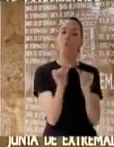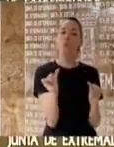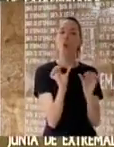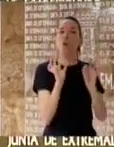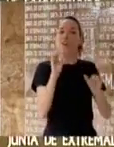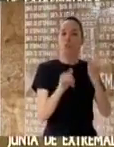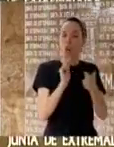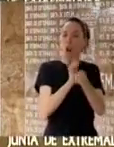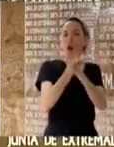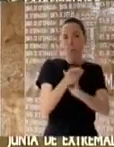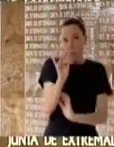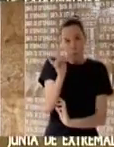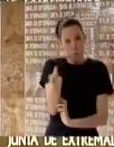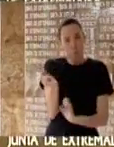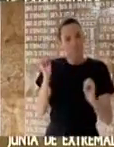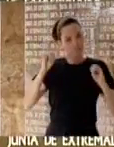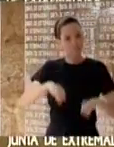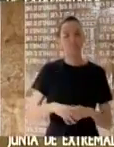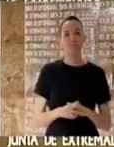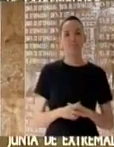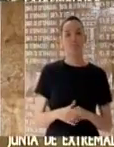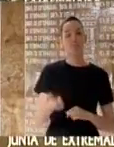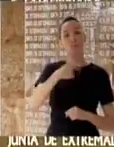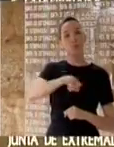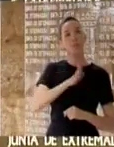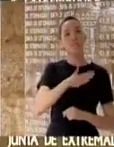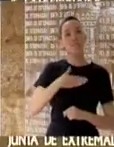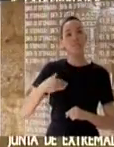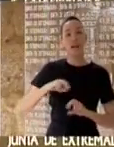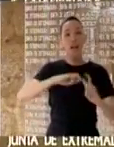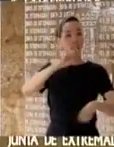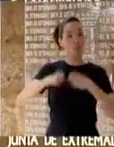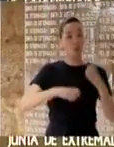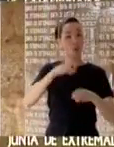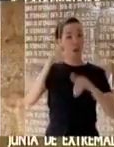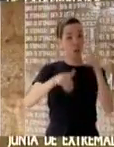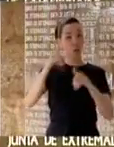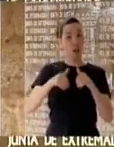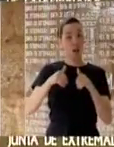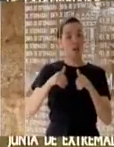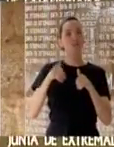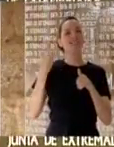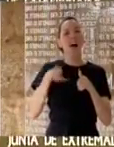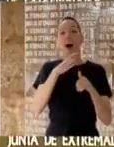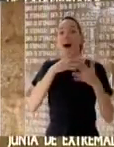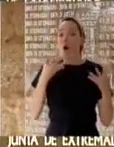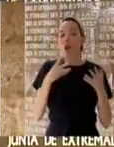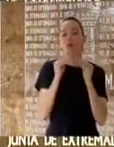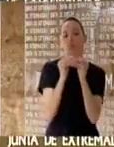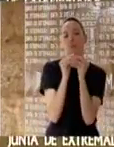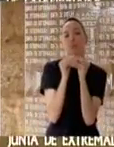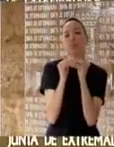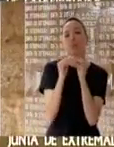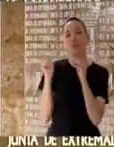hecho, nosotros propusimos la creación de una subcomisión de reforma de la ley electoral en el Congreso de los Diputados que está trabajando. Pero